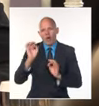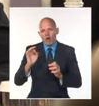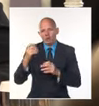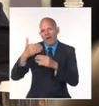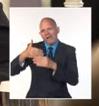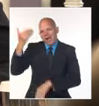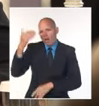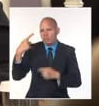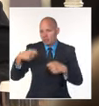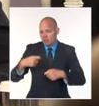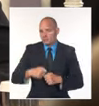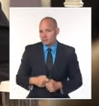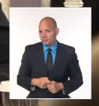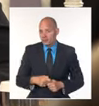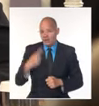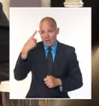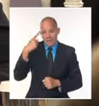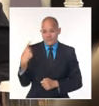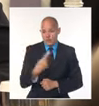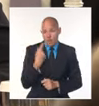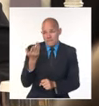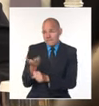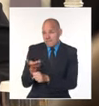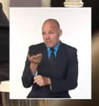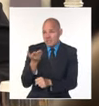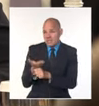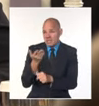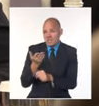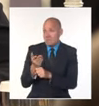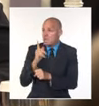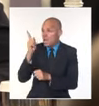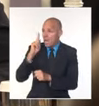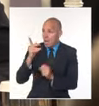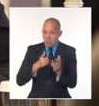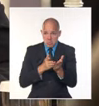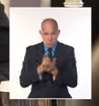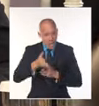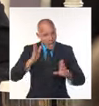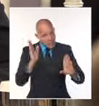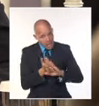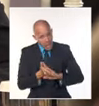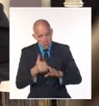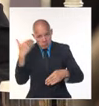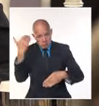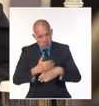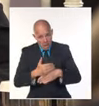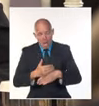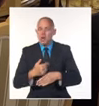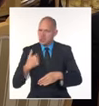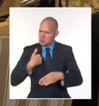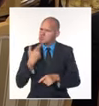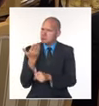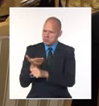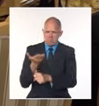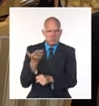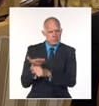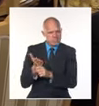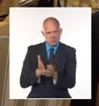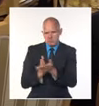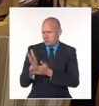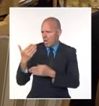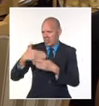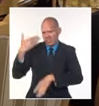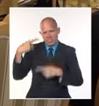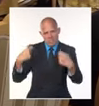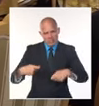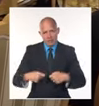presentando mientras se mantenga esa ilegal, injusta y genocida política. En el encuentro que sucedió